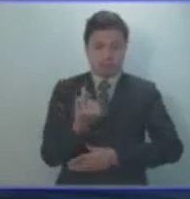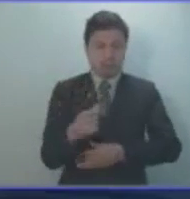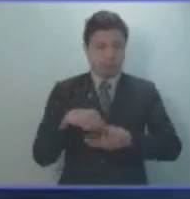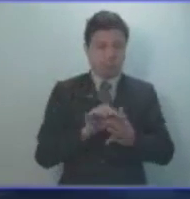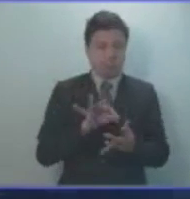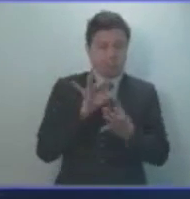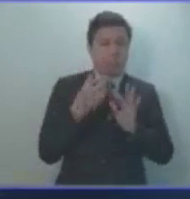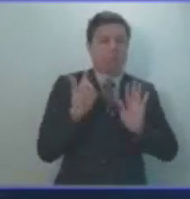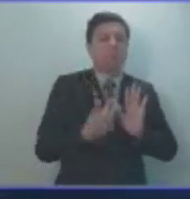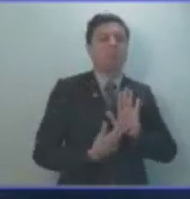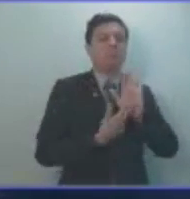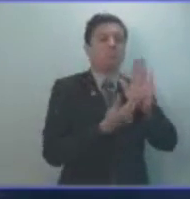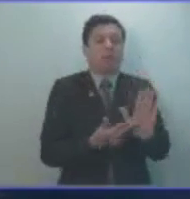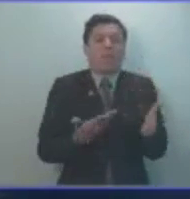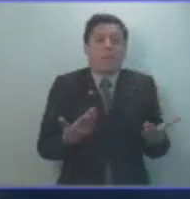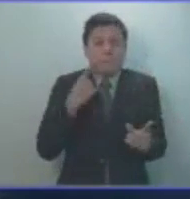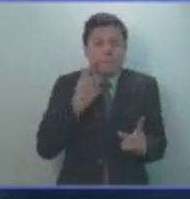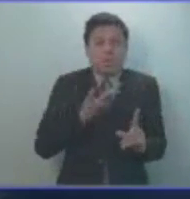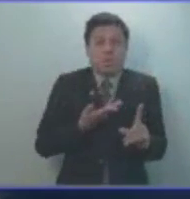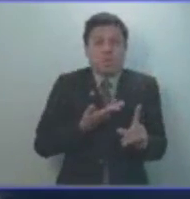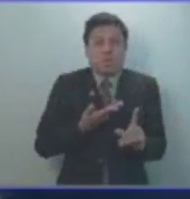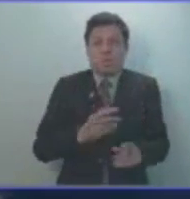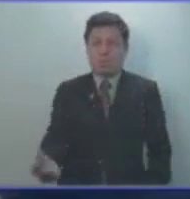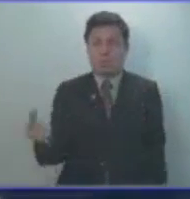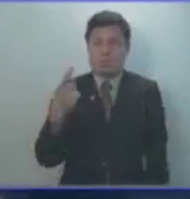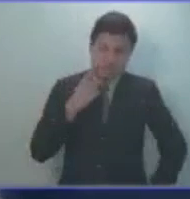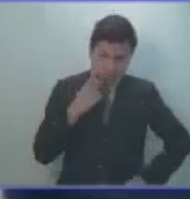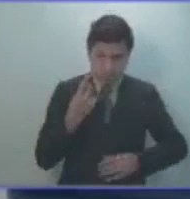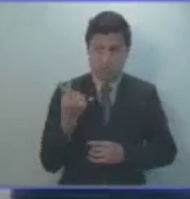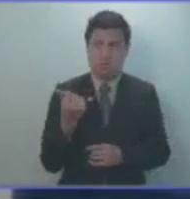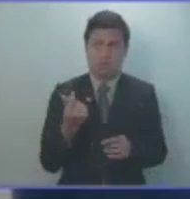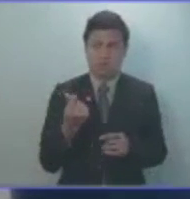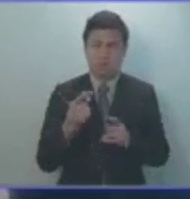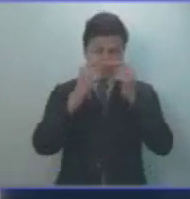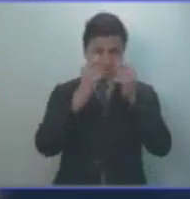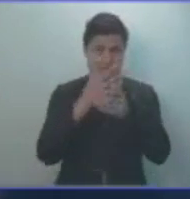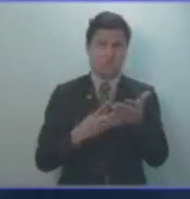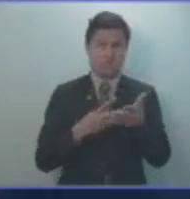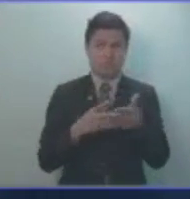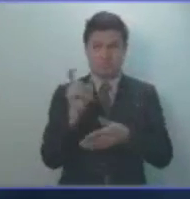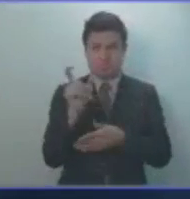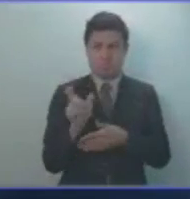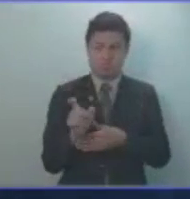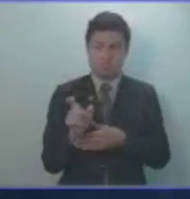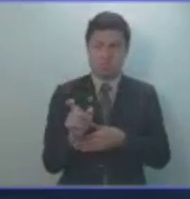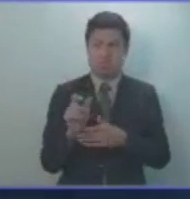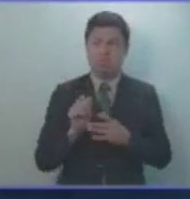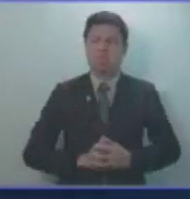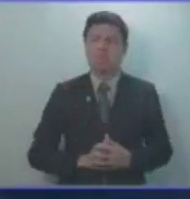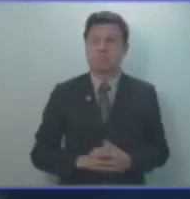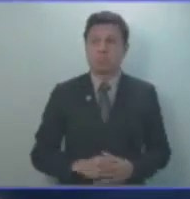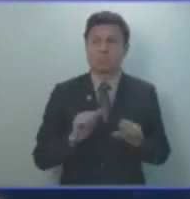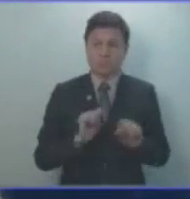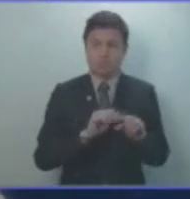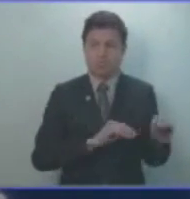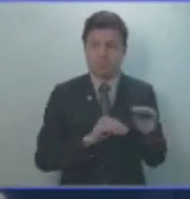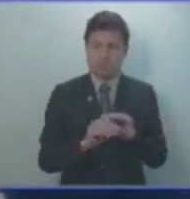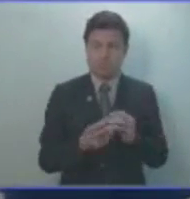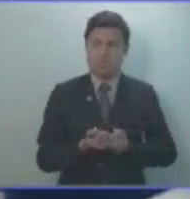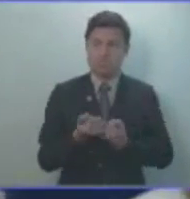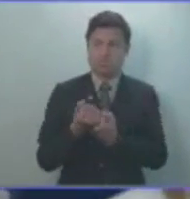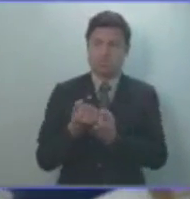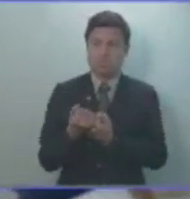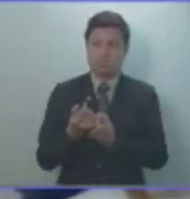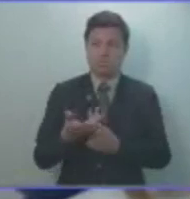tanto, velando porque los recursos que sean asignados en este presupuesto sean en